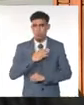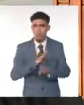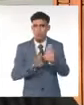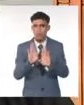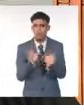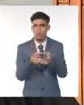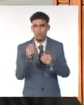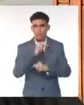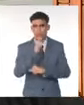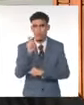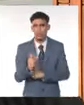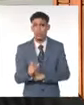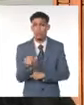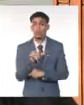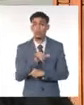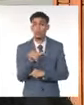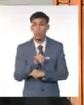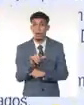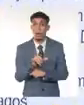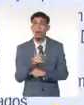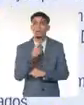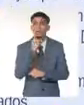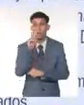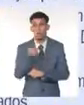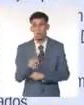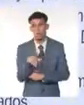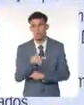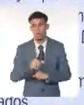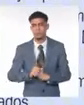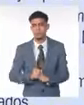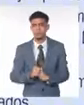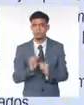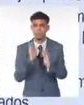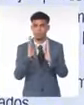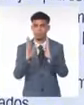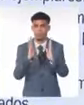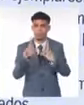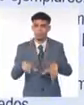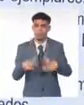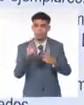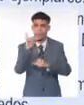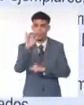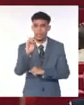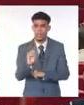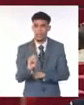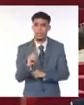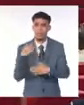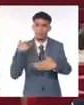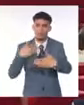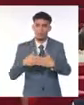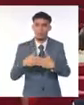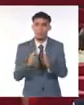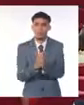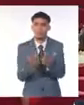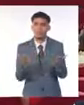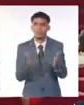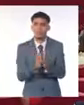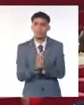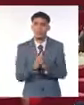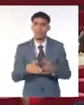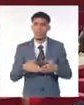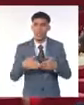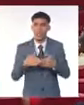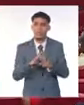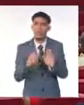ajeno a eso y a su paso va a lograrlo también. La jornada por el aniversario 60 del periódico Granma fue presentada ante los